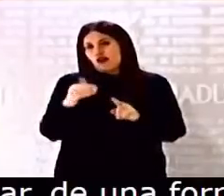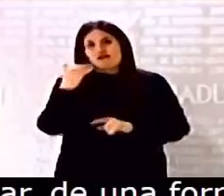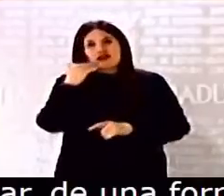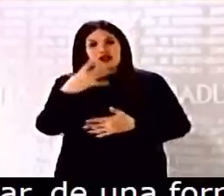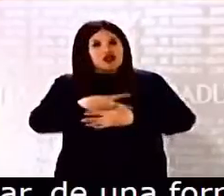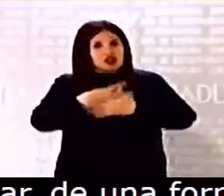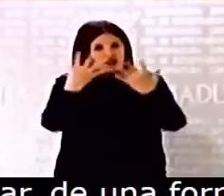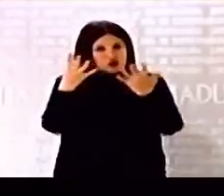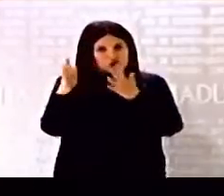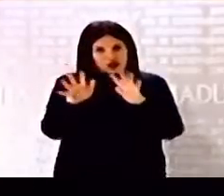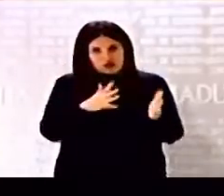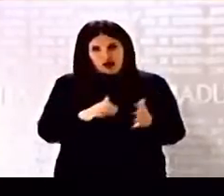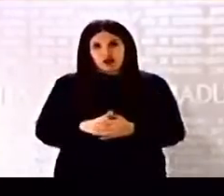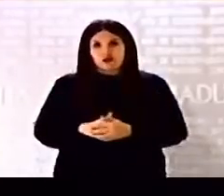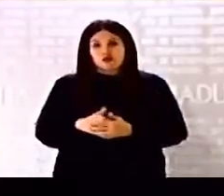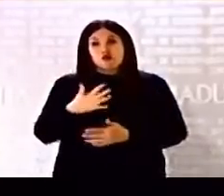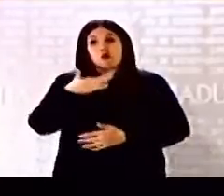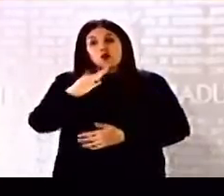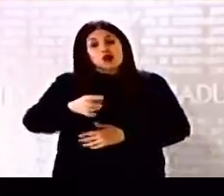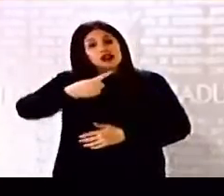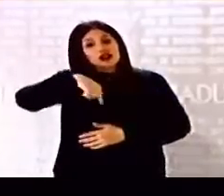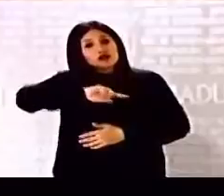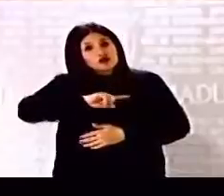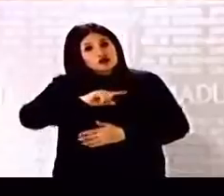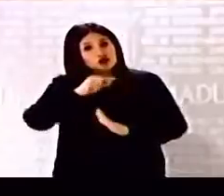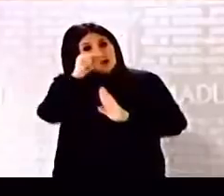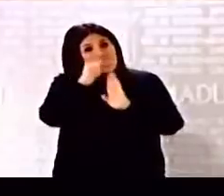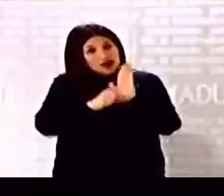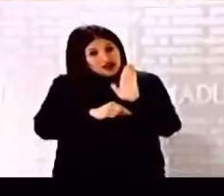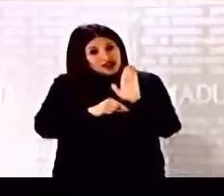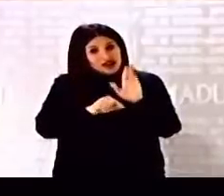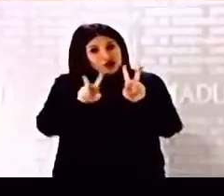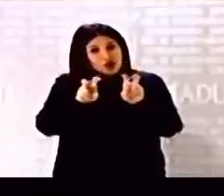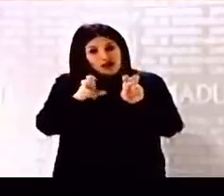Es probable que debiéramos haberlas adoptado antes, probable.